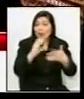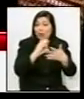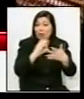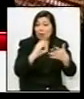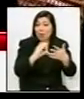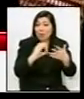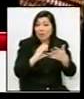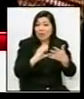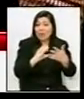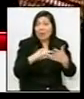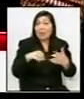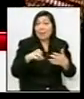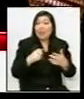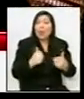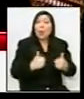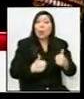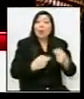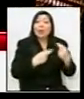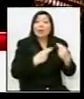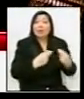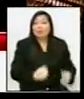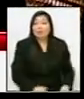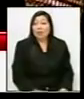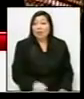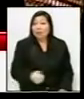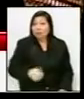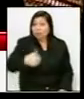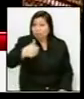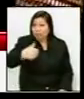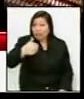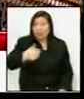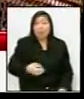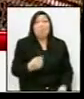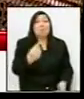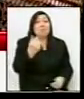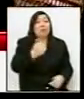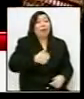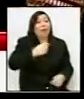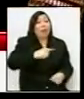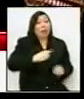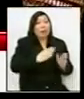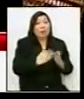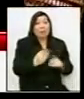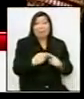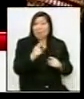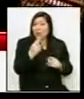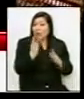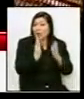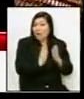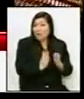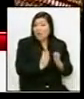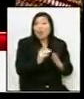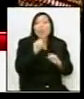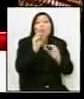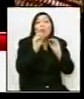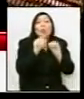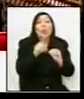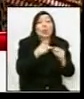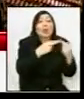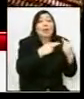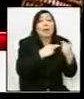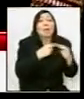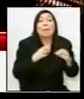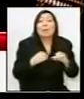es muy sabio y ha establecido cuáles son los roles. Tú eres el cabeza de la organización criminal, tú eres un miembro de la organización criminal y tú cumples tales roles en